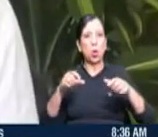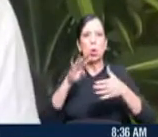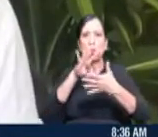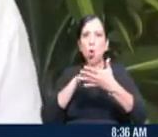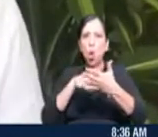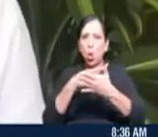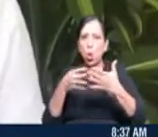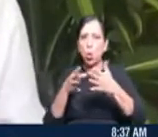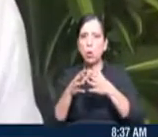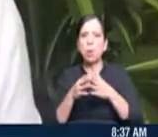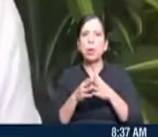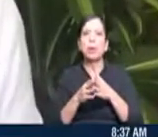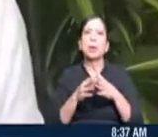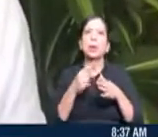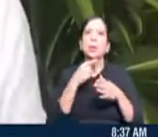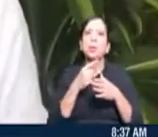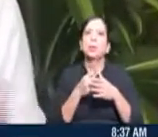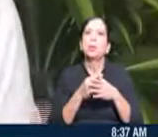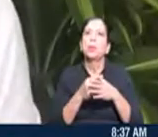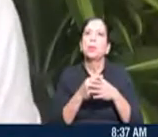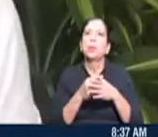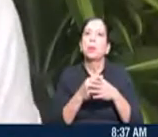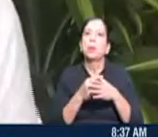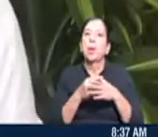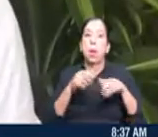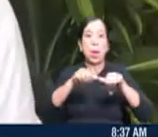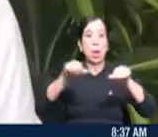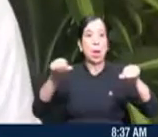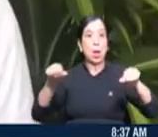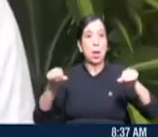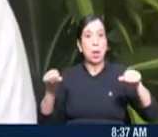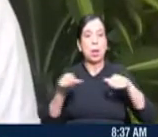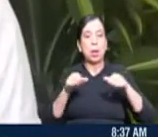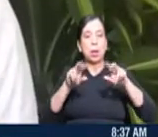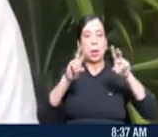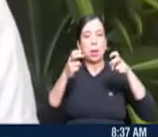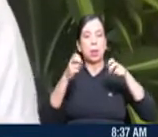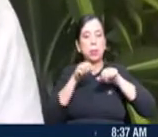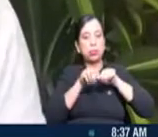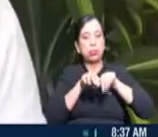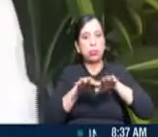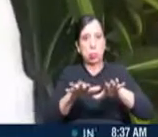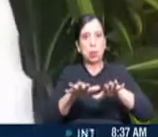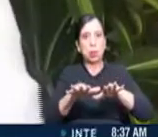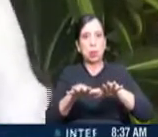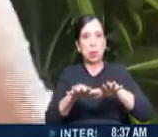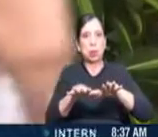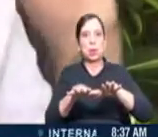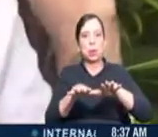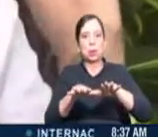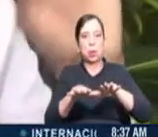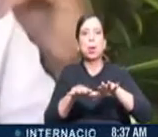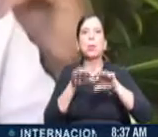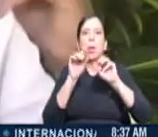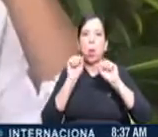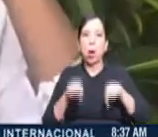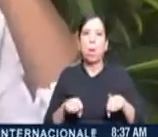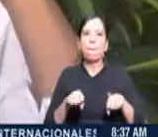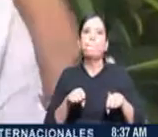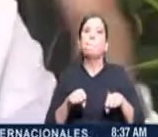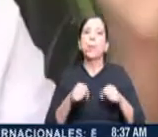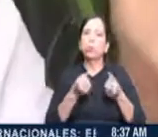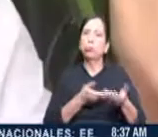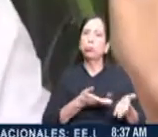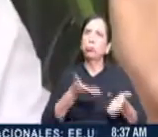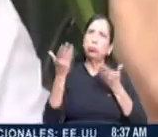y de verdad ser modelo en la región en el tema de trazabilidad. Y ahí sí vamos a poder exportar